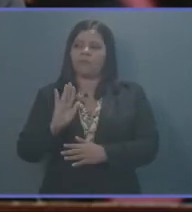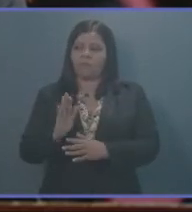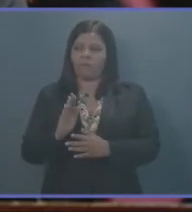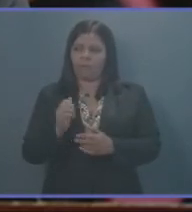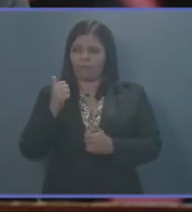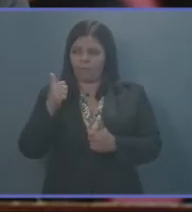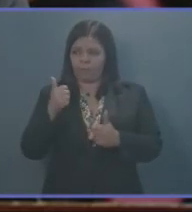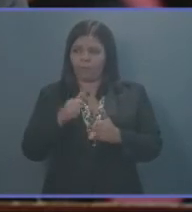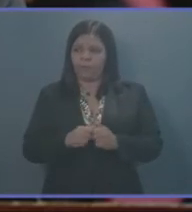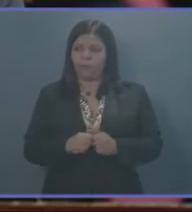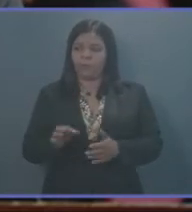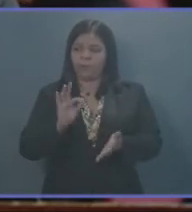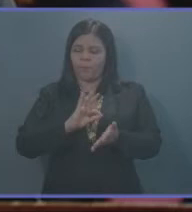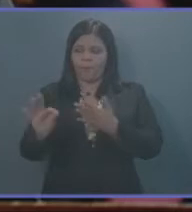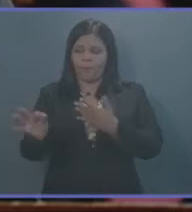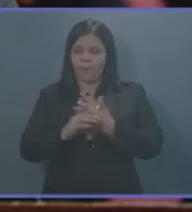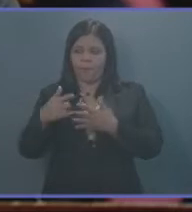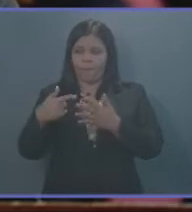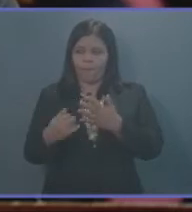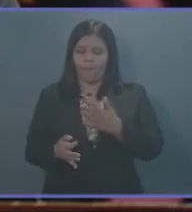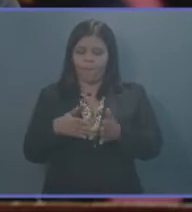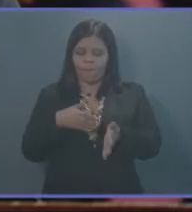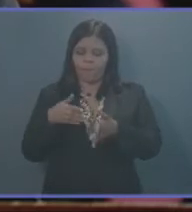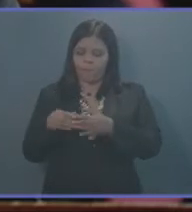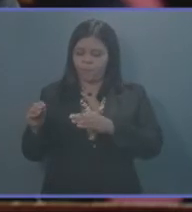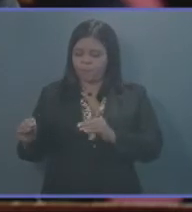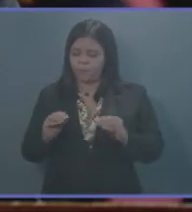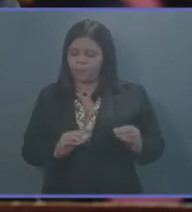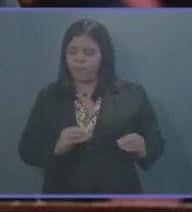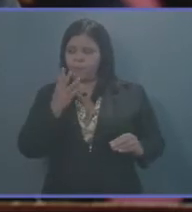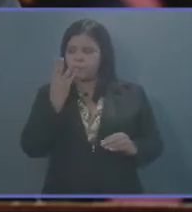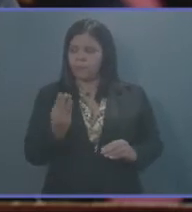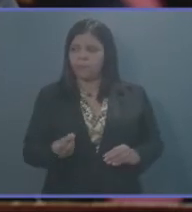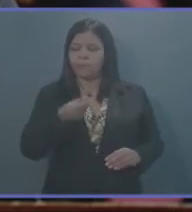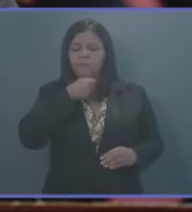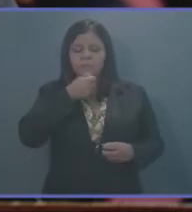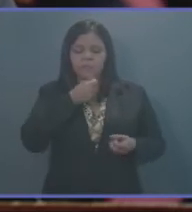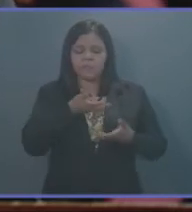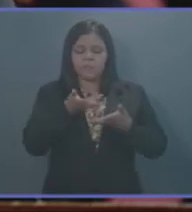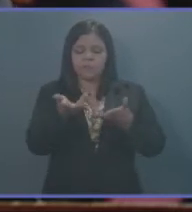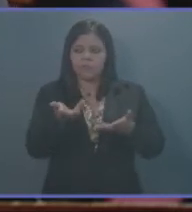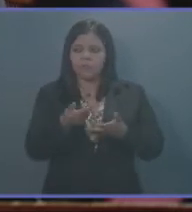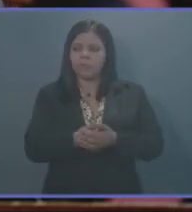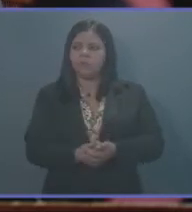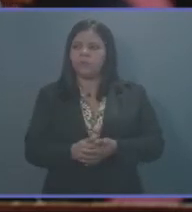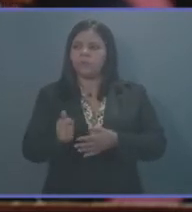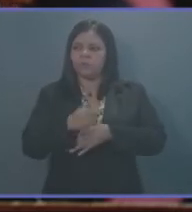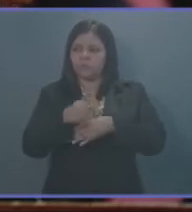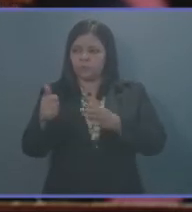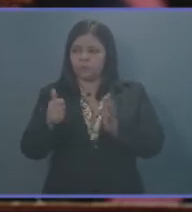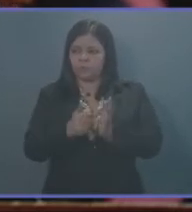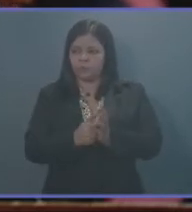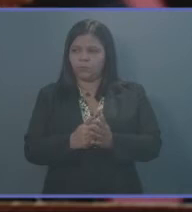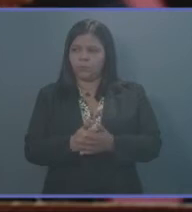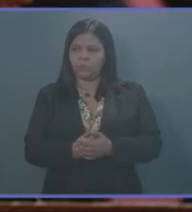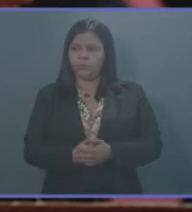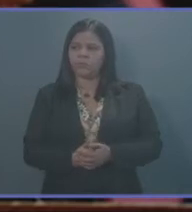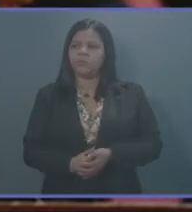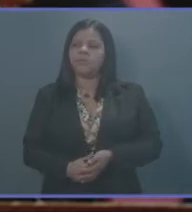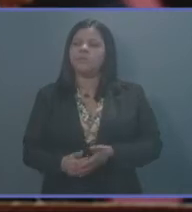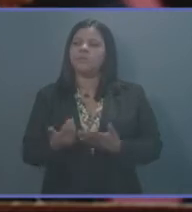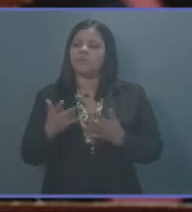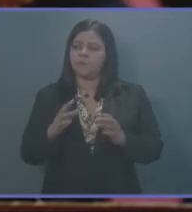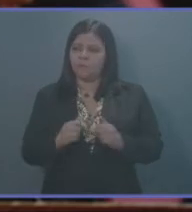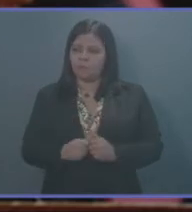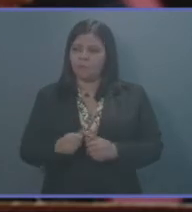validez. El presente decreto entrará en vigencia a partir del día de su publicación en el Diario Oficial, dado en el Salón Azul